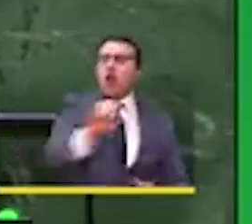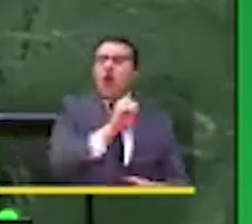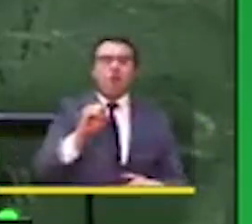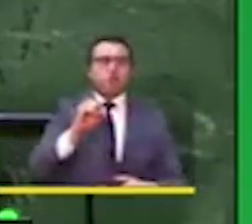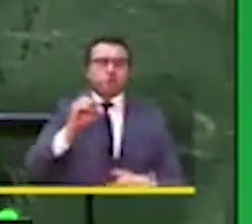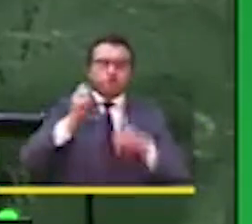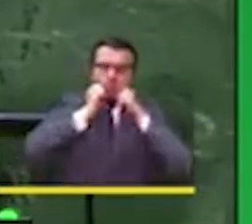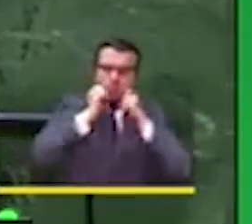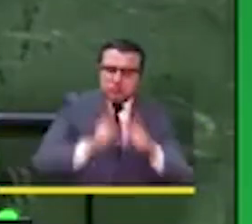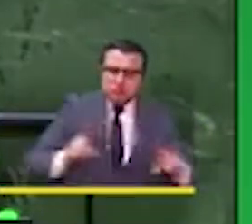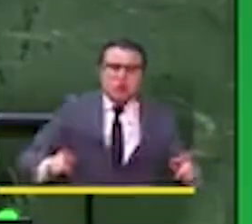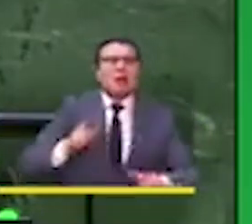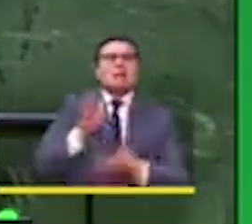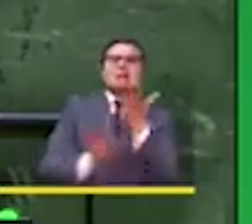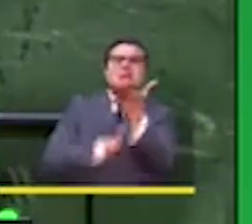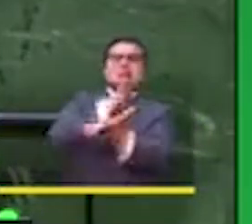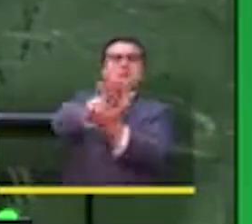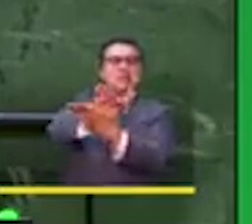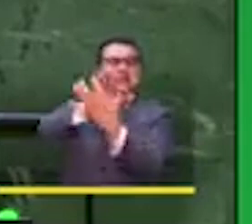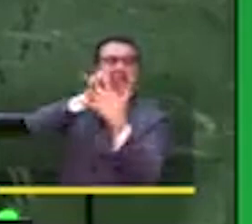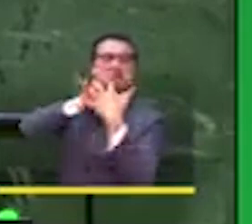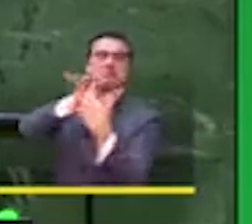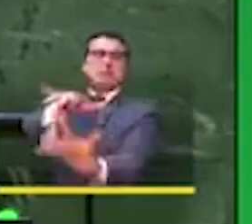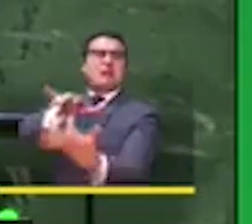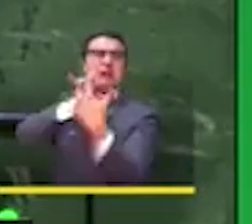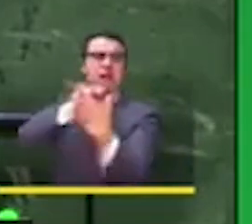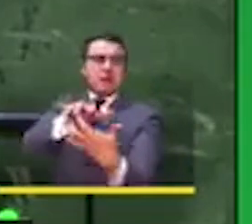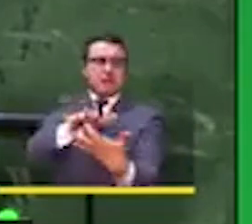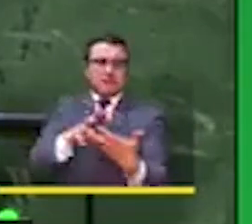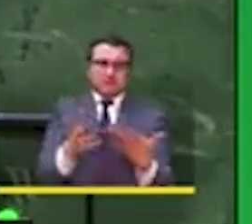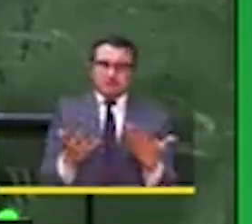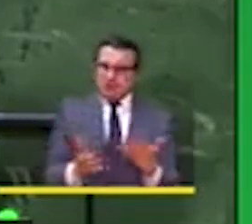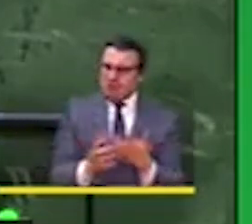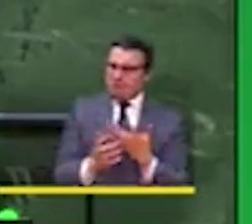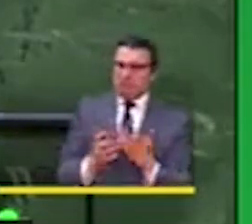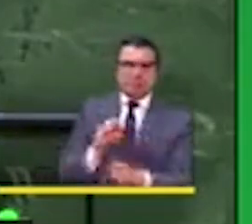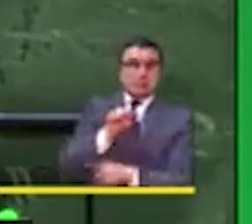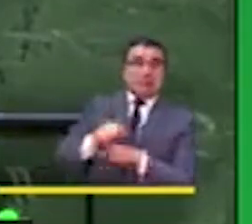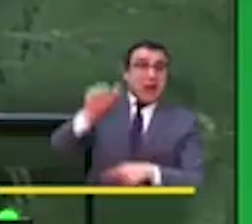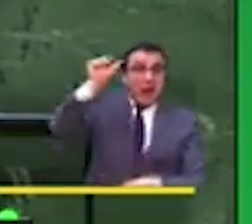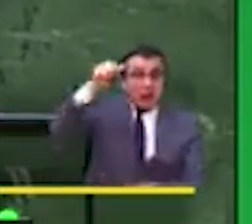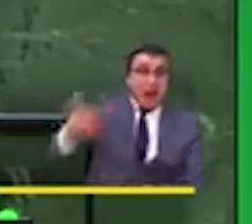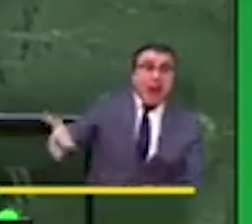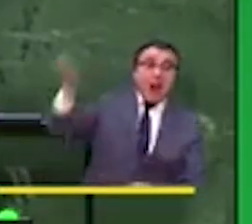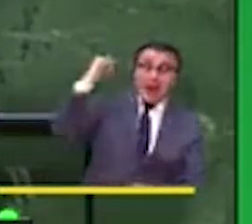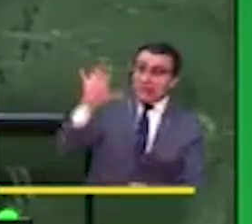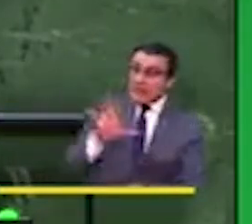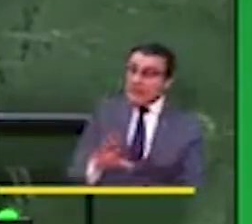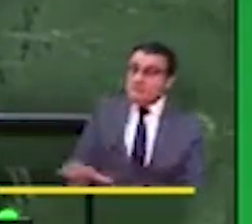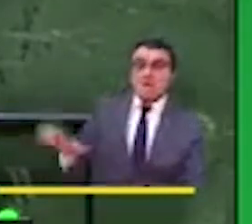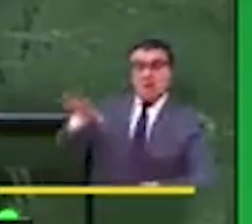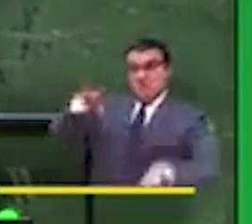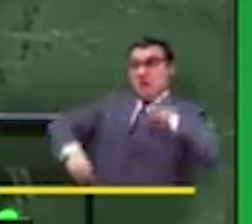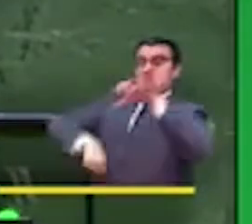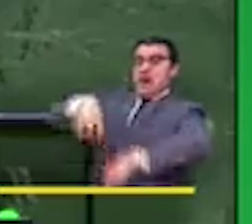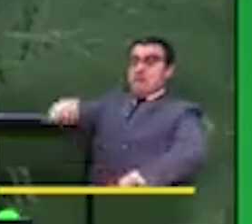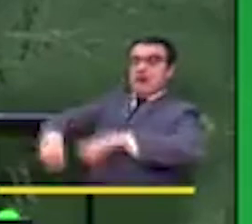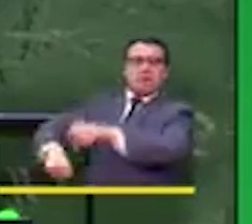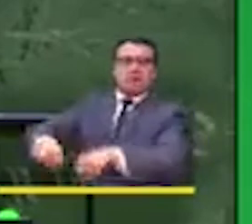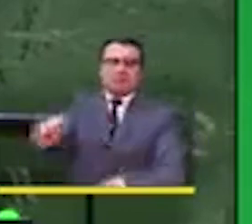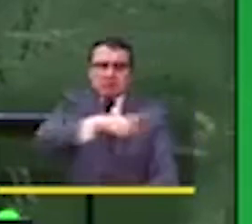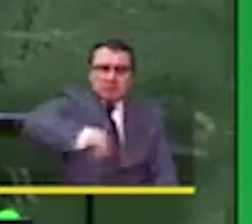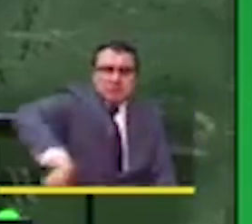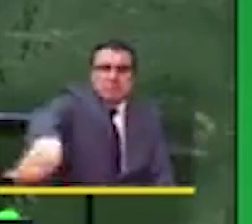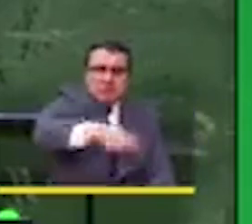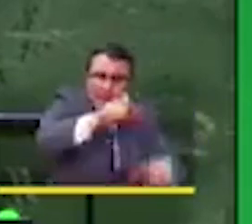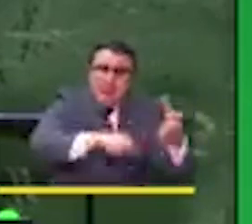los campos de combate. Se olvidaron que a nuestros países los invadieron varias veces, los mismos